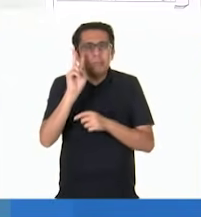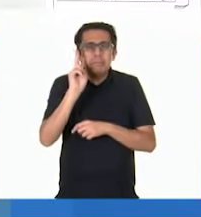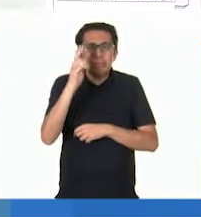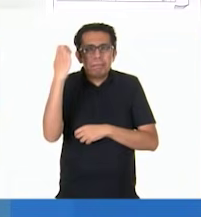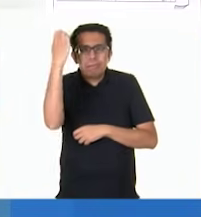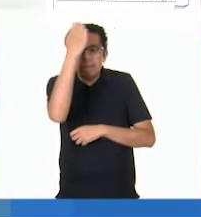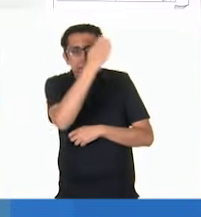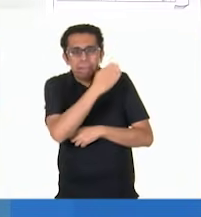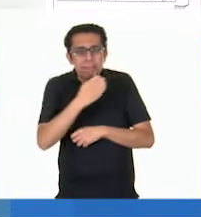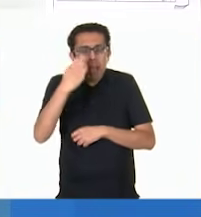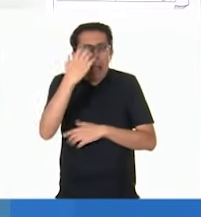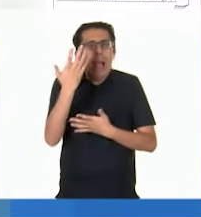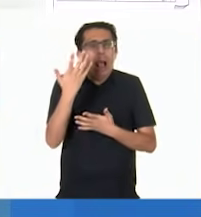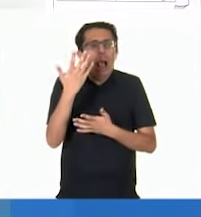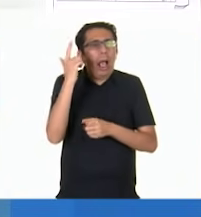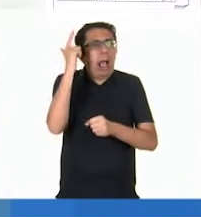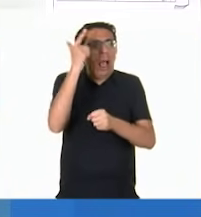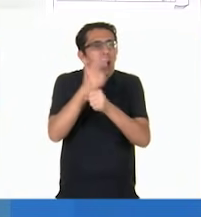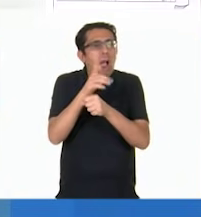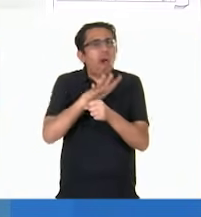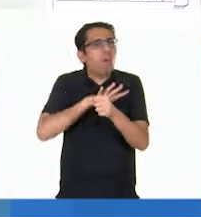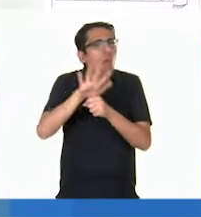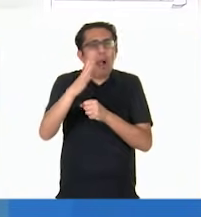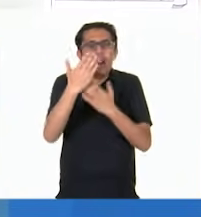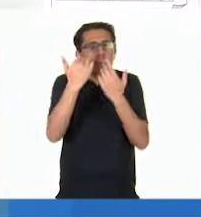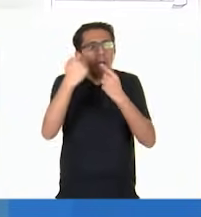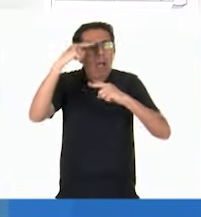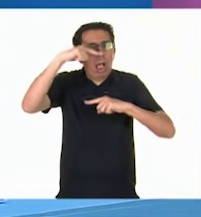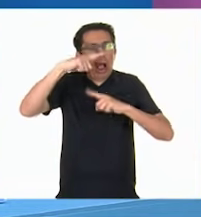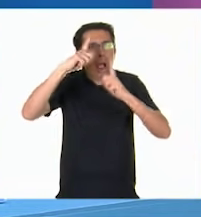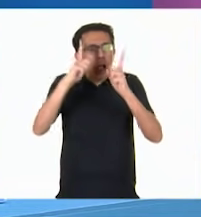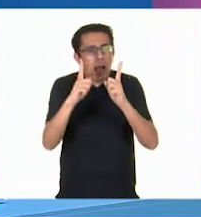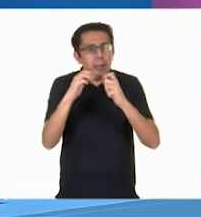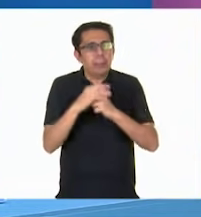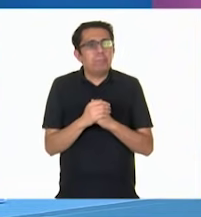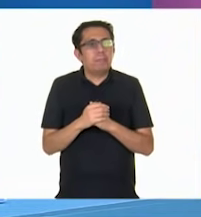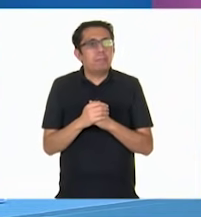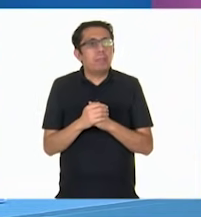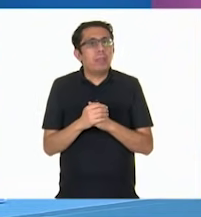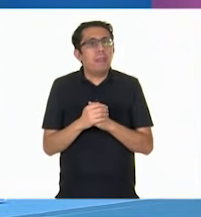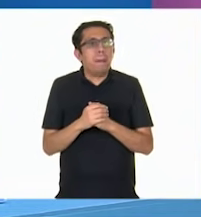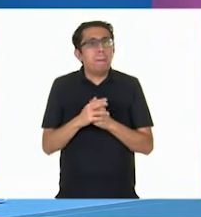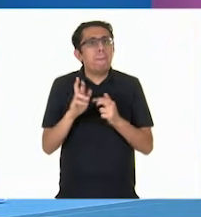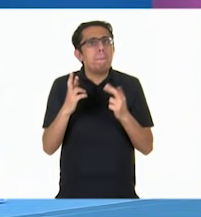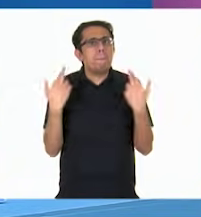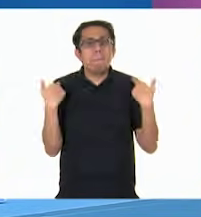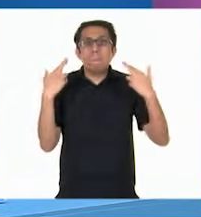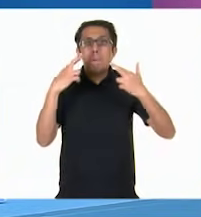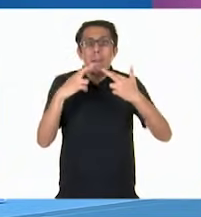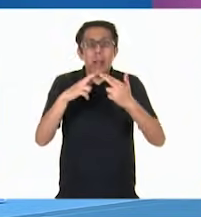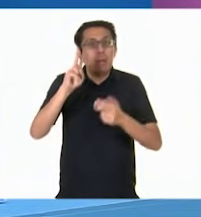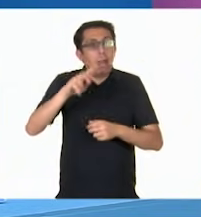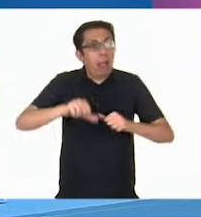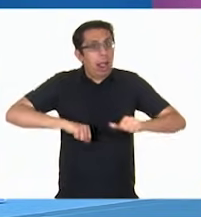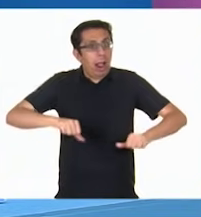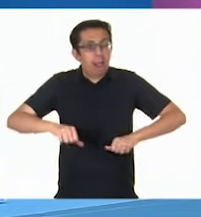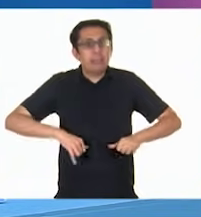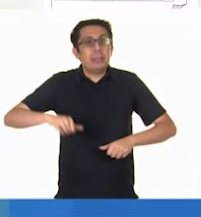y digan que otros tampoco tienen lados paralelos. Maestro, qué actividad tan interesante.